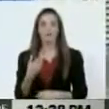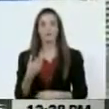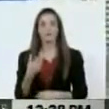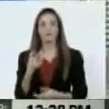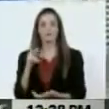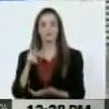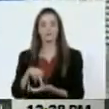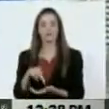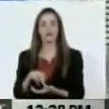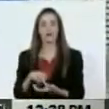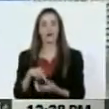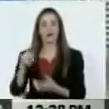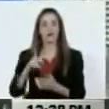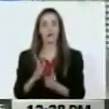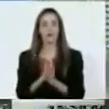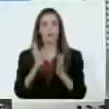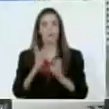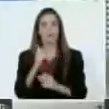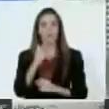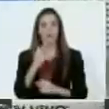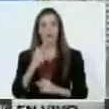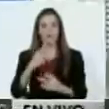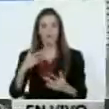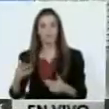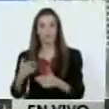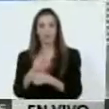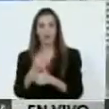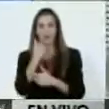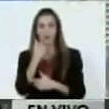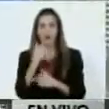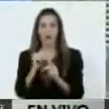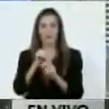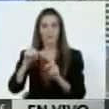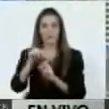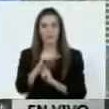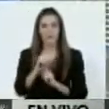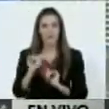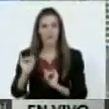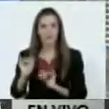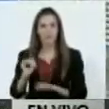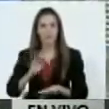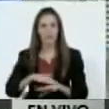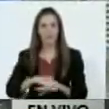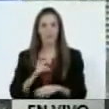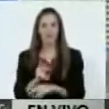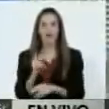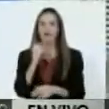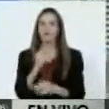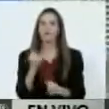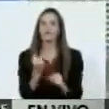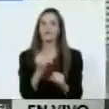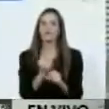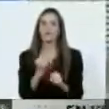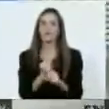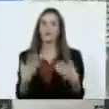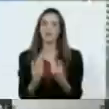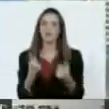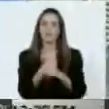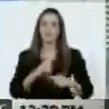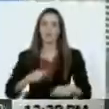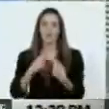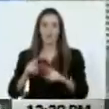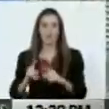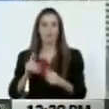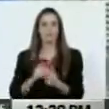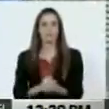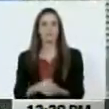llega ya a Cumaná y bueno, se consigue en el ambiente era, porque él tenía que salir a operar con el batallón cedeño.